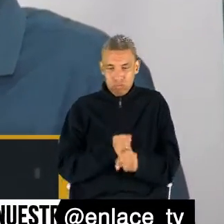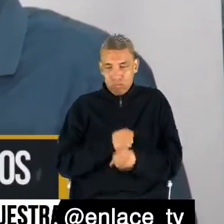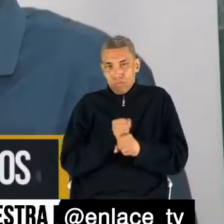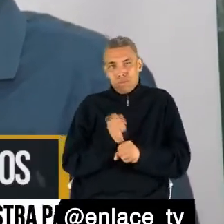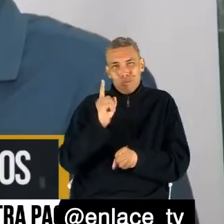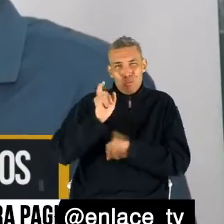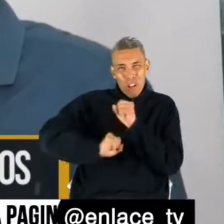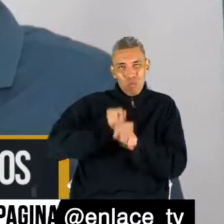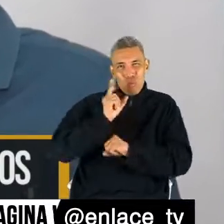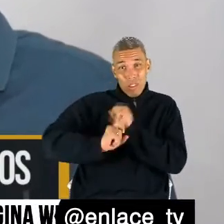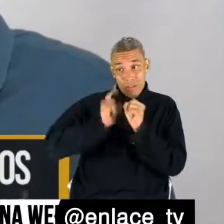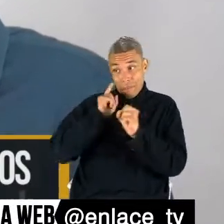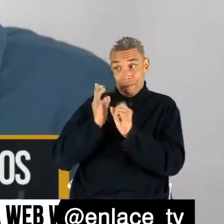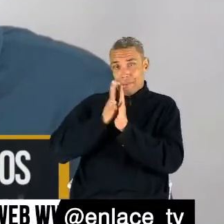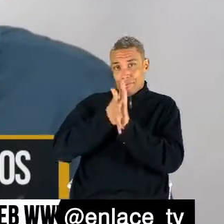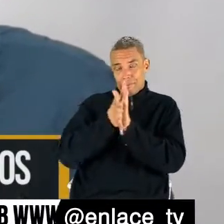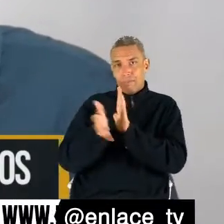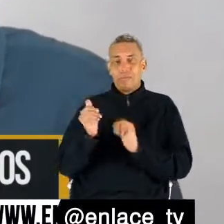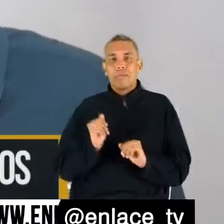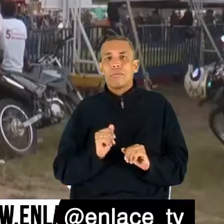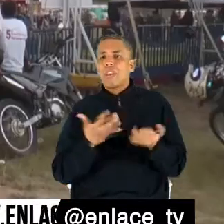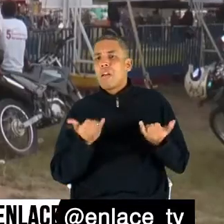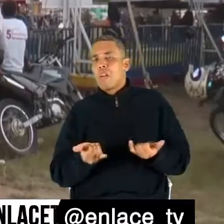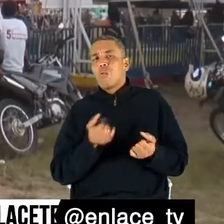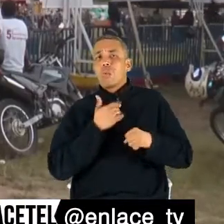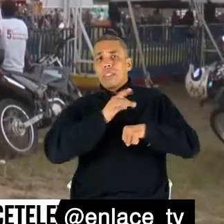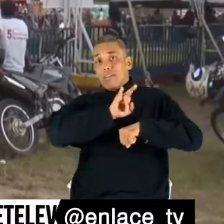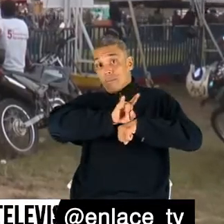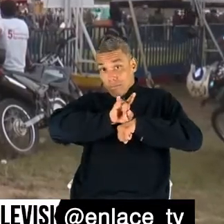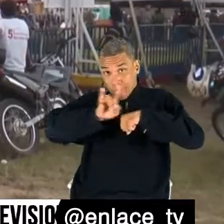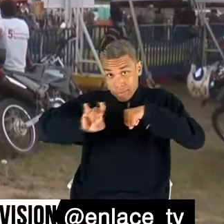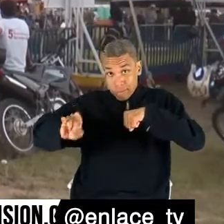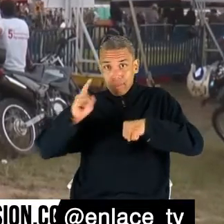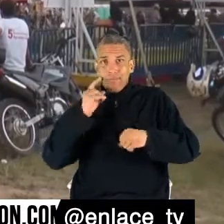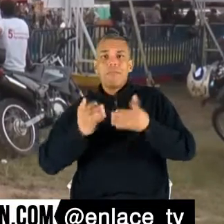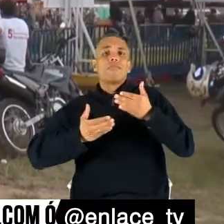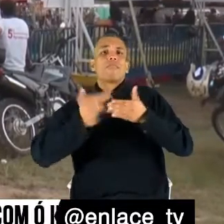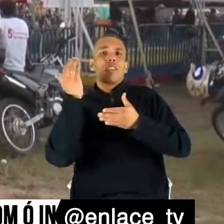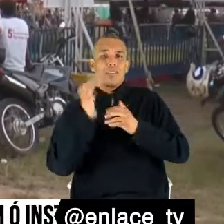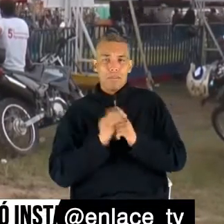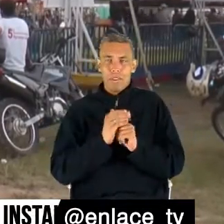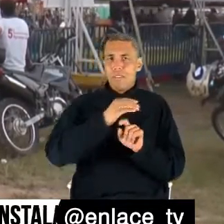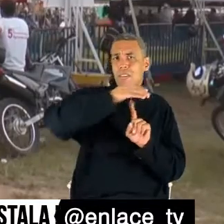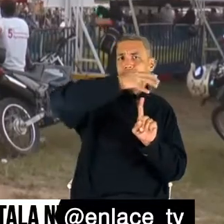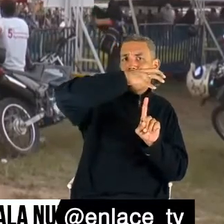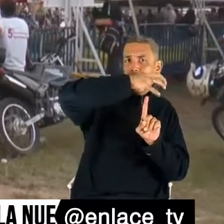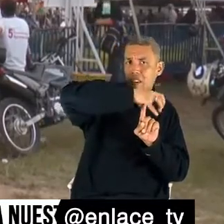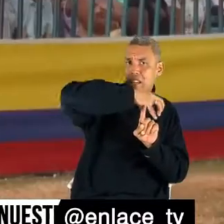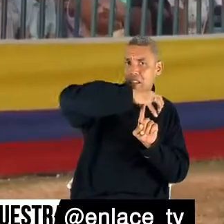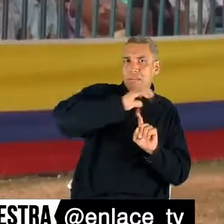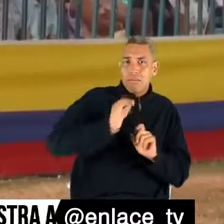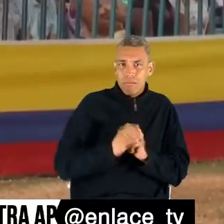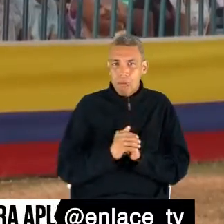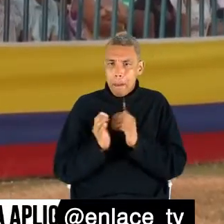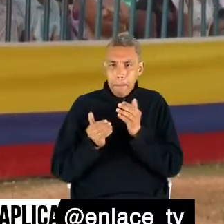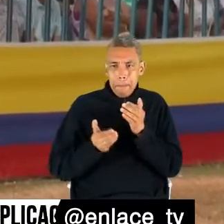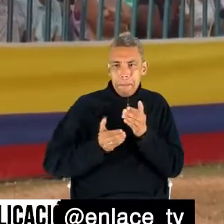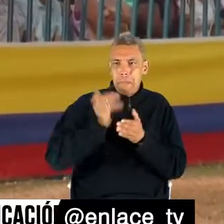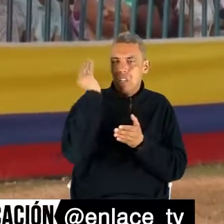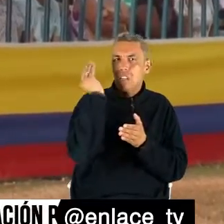UMATA les está presentando en el día de hoy la Feria Agropecuaria Agroindustrial, que la hemos denominado para este